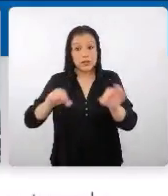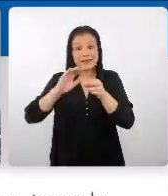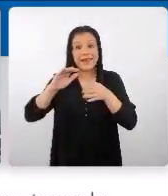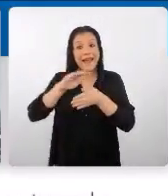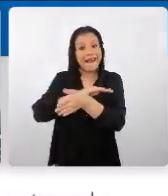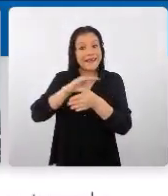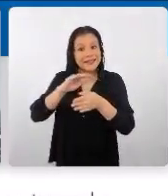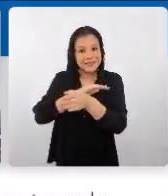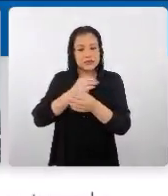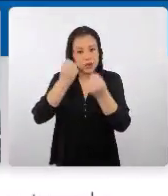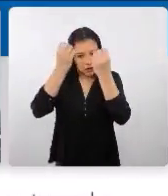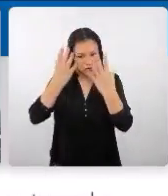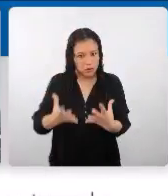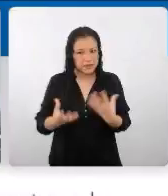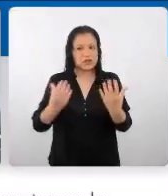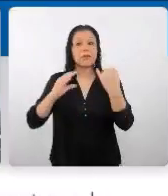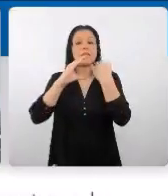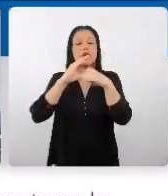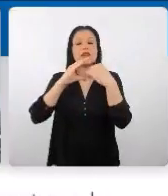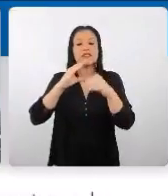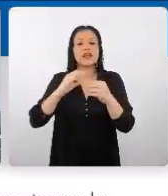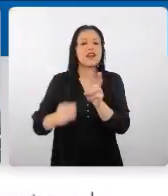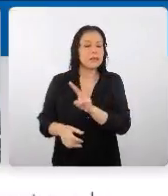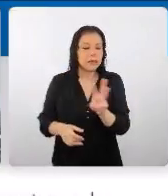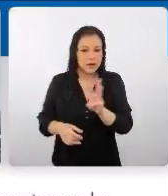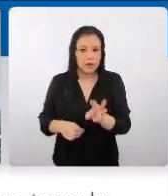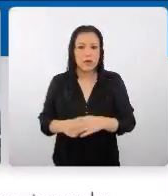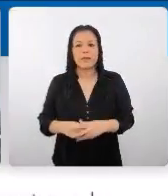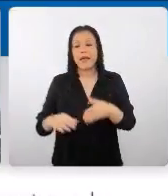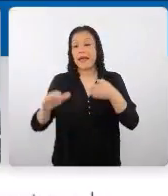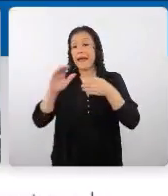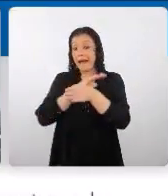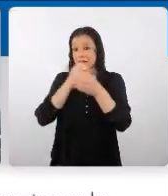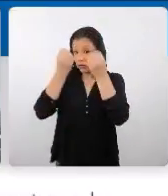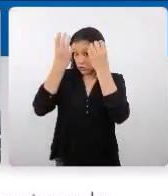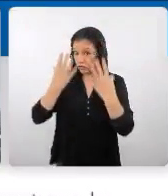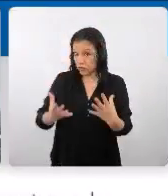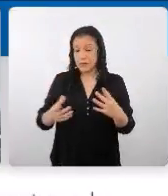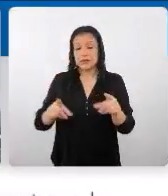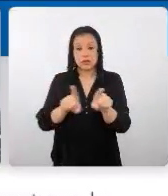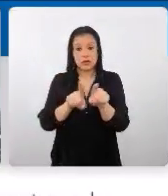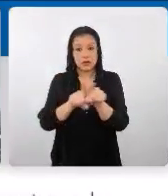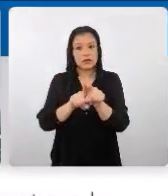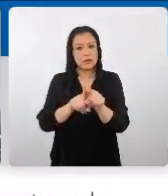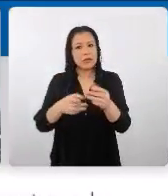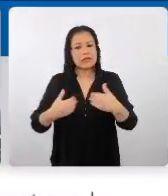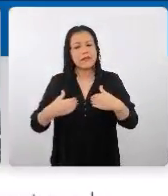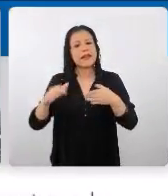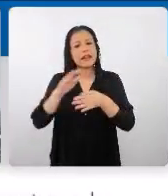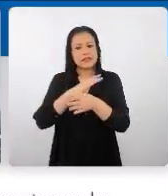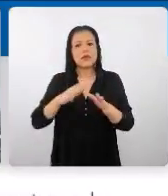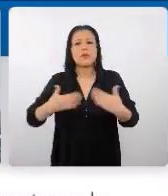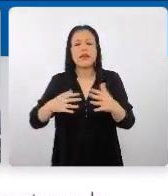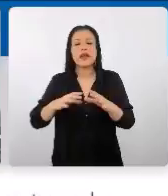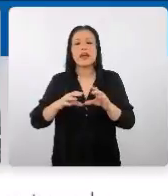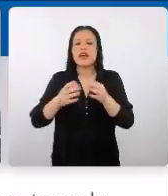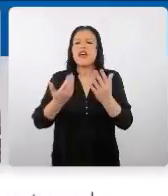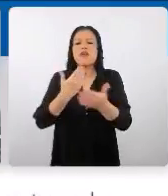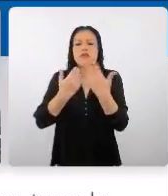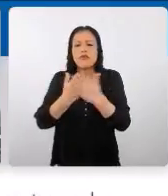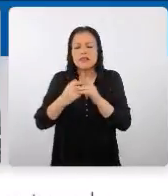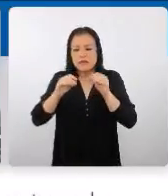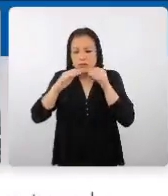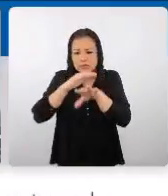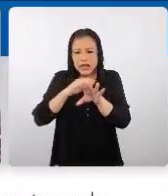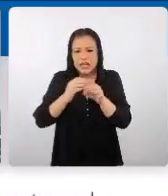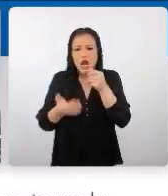servicios vía online. Acceso a información y también acceso a poder realizar las compras. Todo lo que tenga